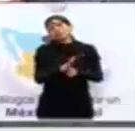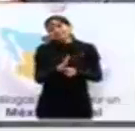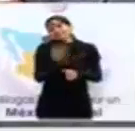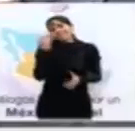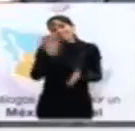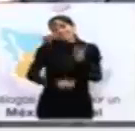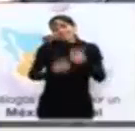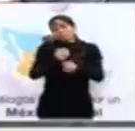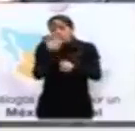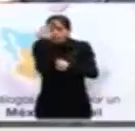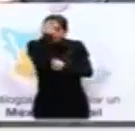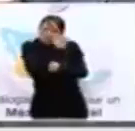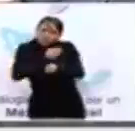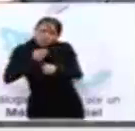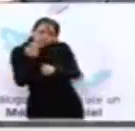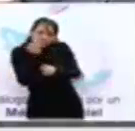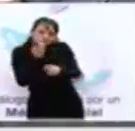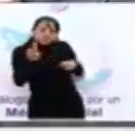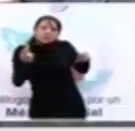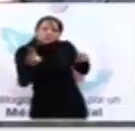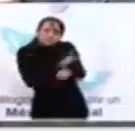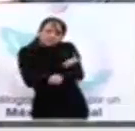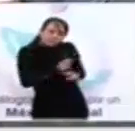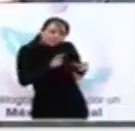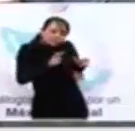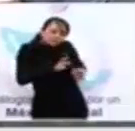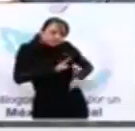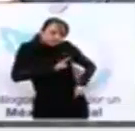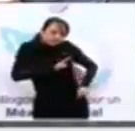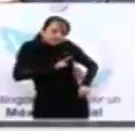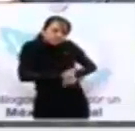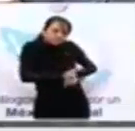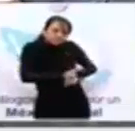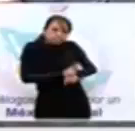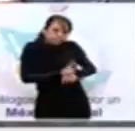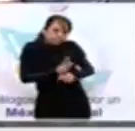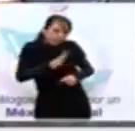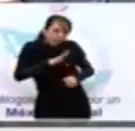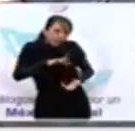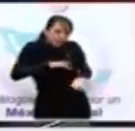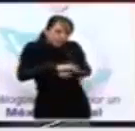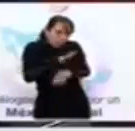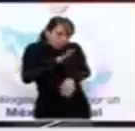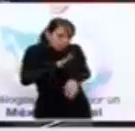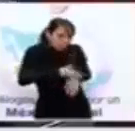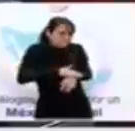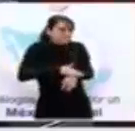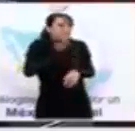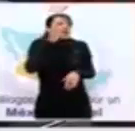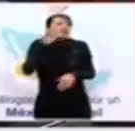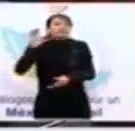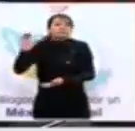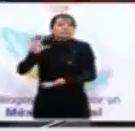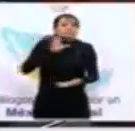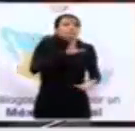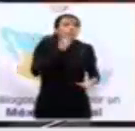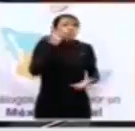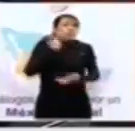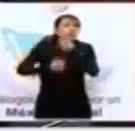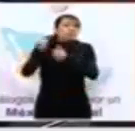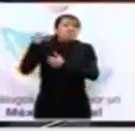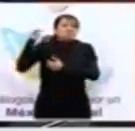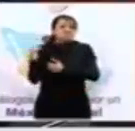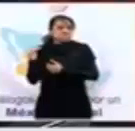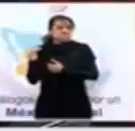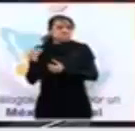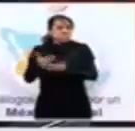y análisis y monitoreo de lo que está pasando con ese recurso que va a ser más grande que el año pasado y que seguramente muchos años anteriores,